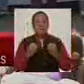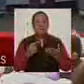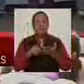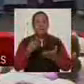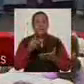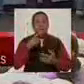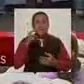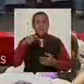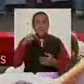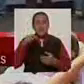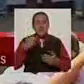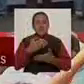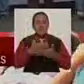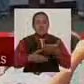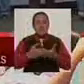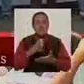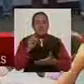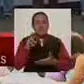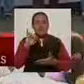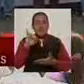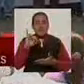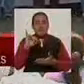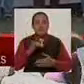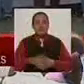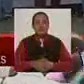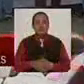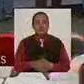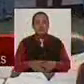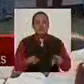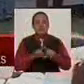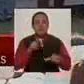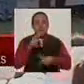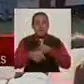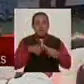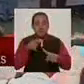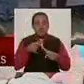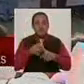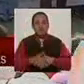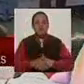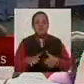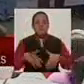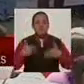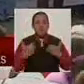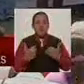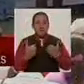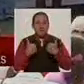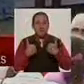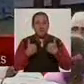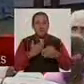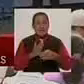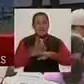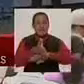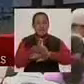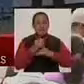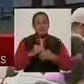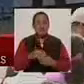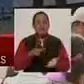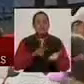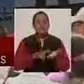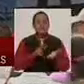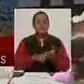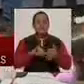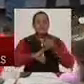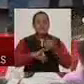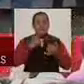del documento nacional de identidad, las poblaciones puedan tener acceso al seguro integral de